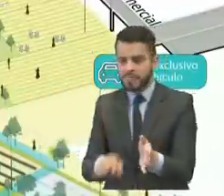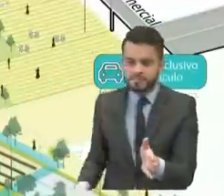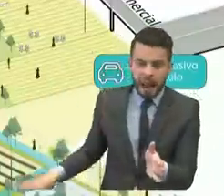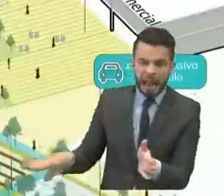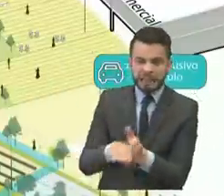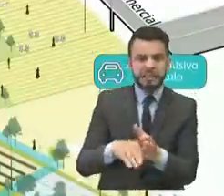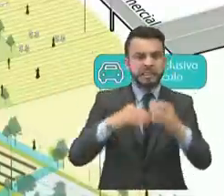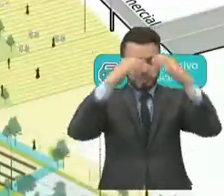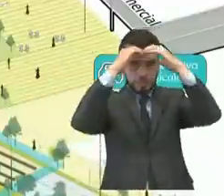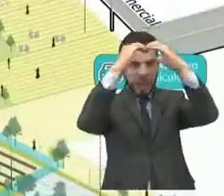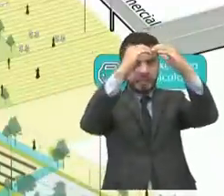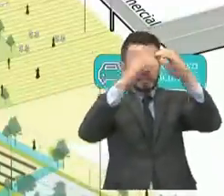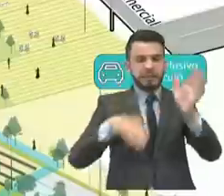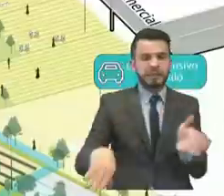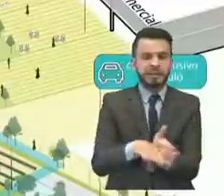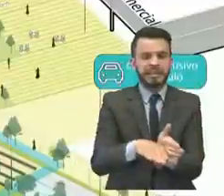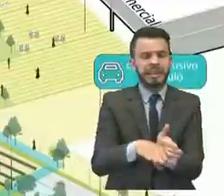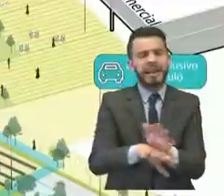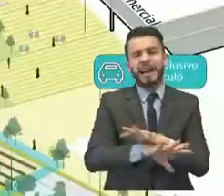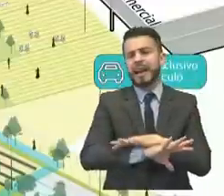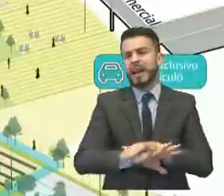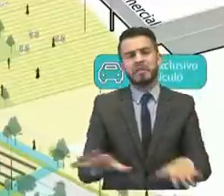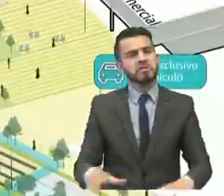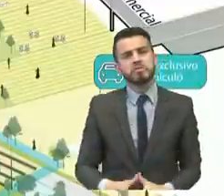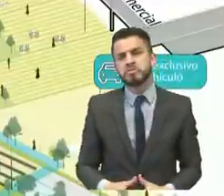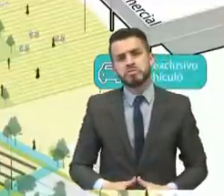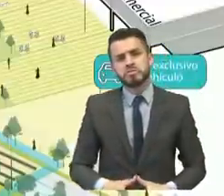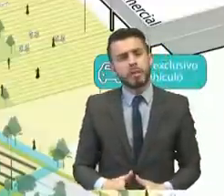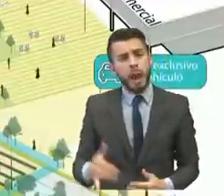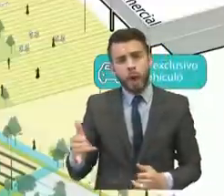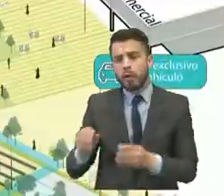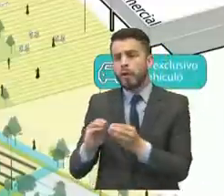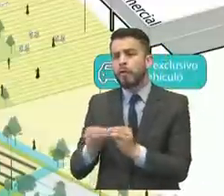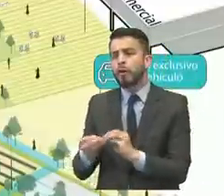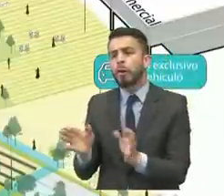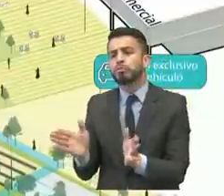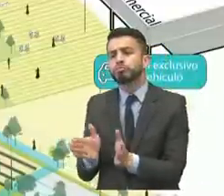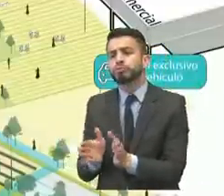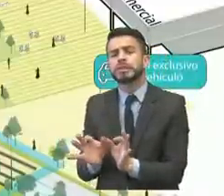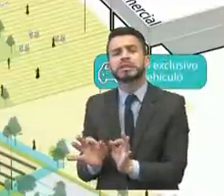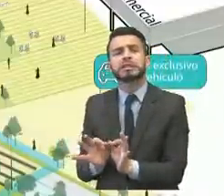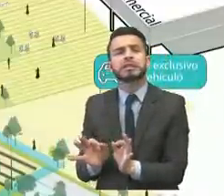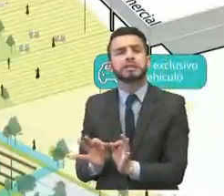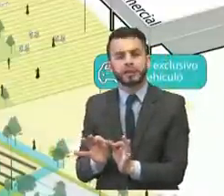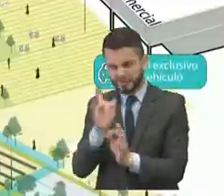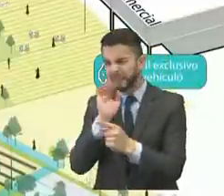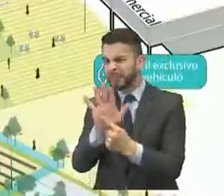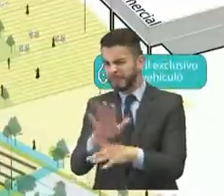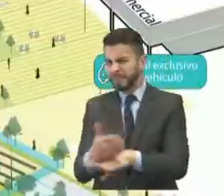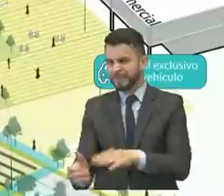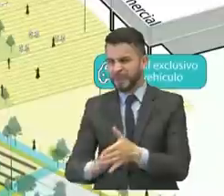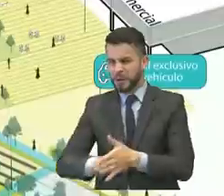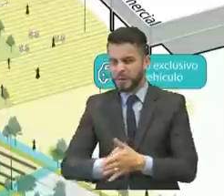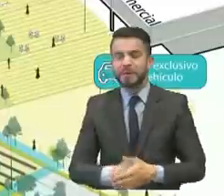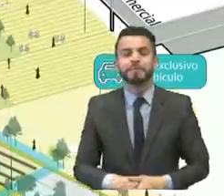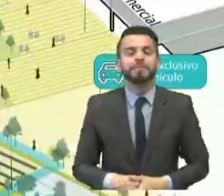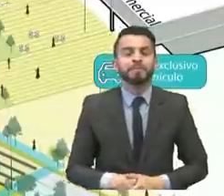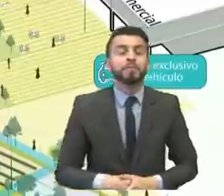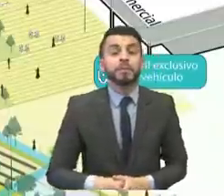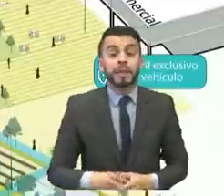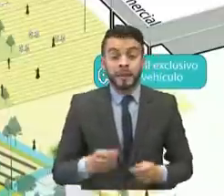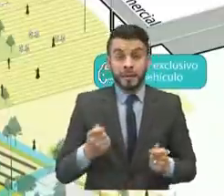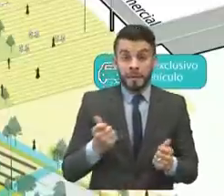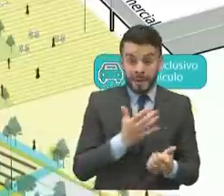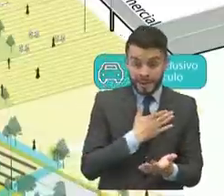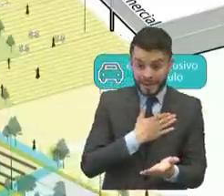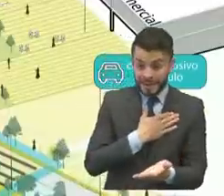¿sí? Ya no van a ser así las estaciones, ahora les voy a contar cómo van a ser las estaciones. Por lo tanto, en vez de gastarme